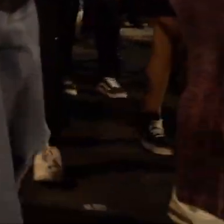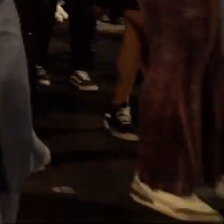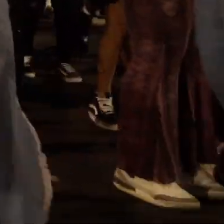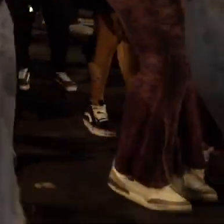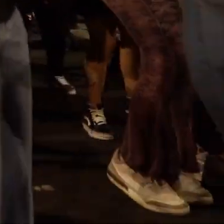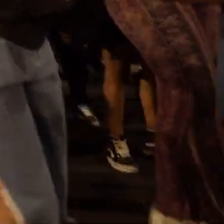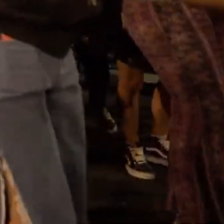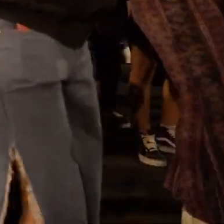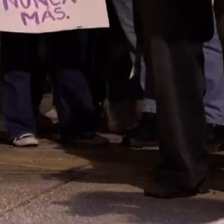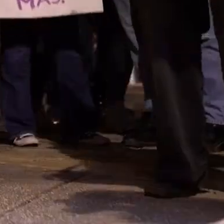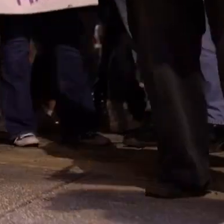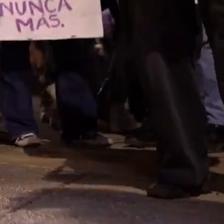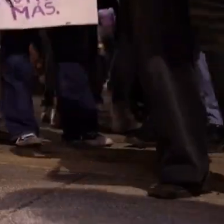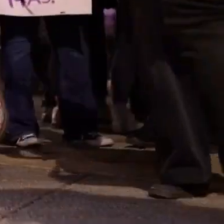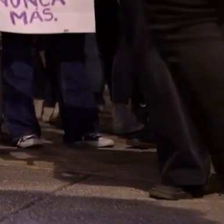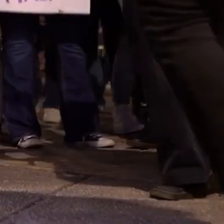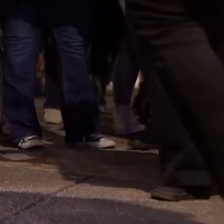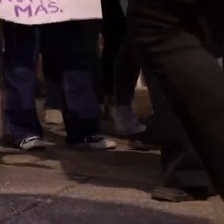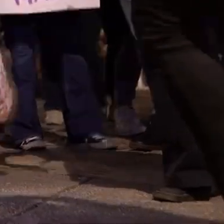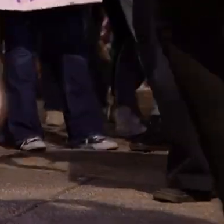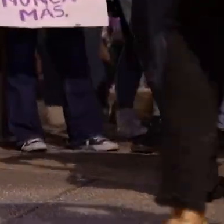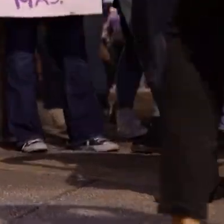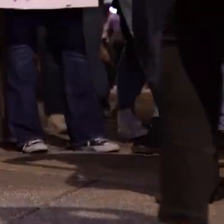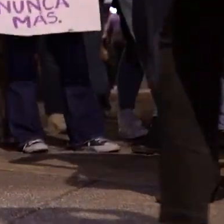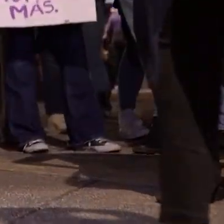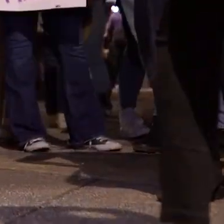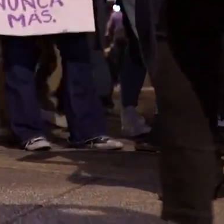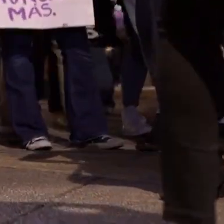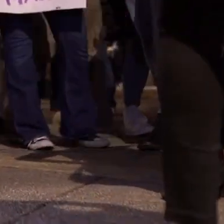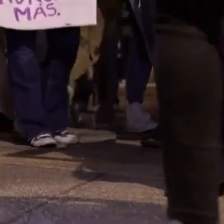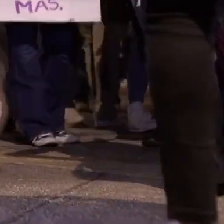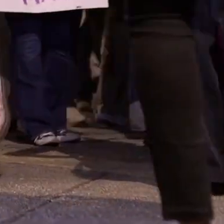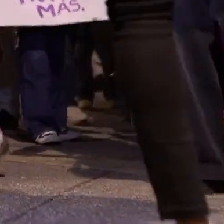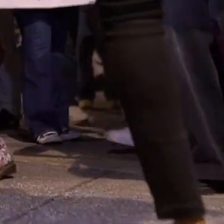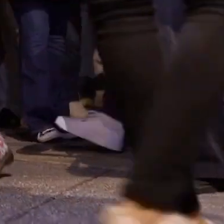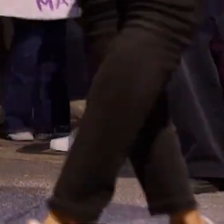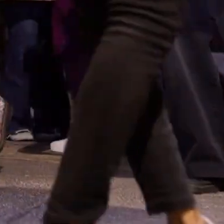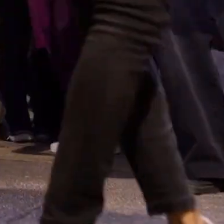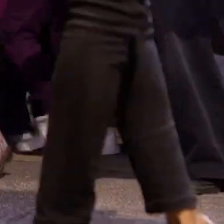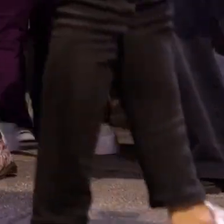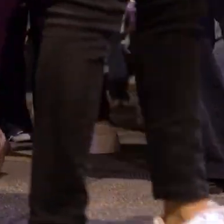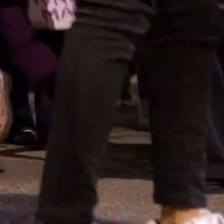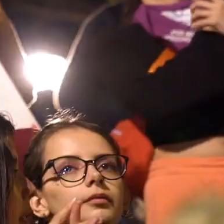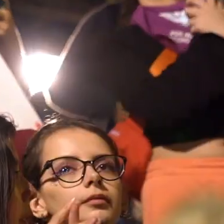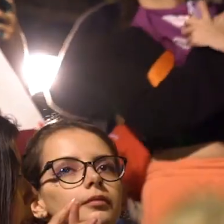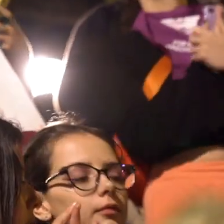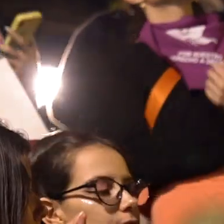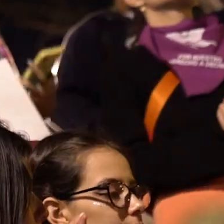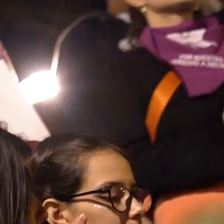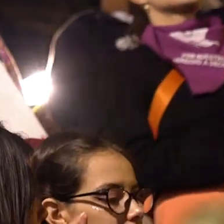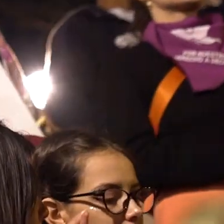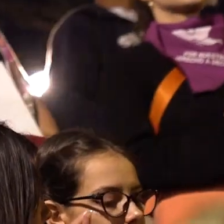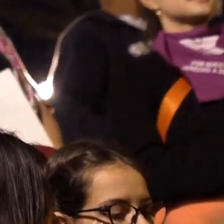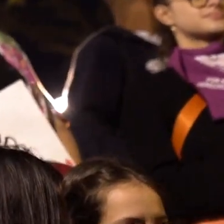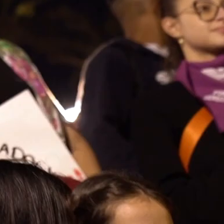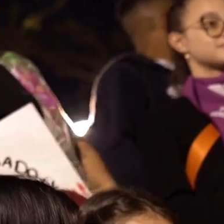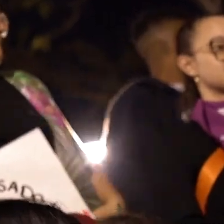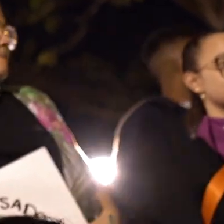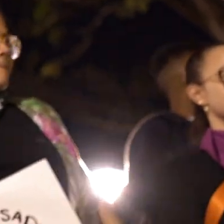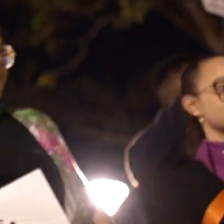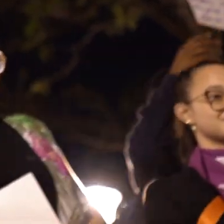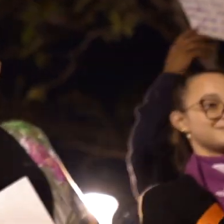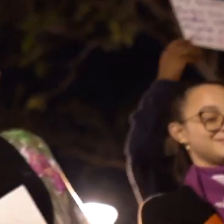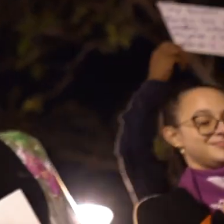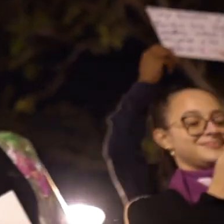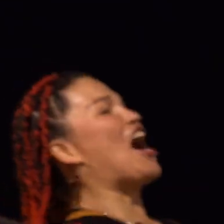combinación perfecta para que hoy yo sea mía. Sano mis heridas y las de abuela Mariana, que encerrada en su locura no vio luz en sus ventanas, por